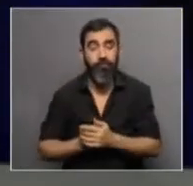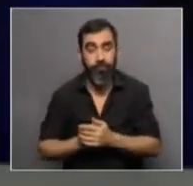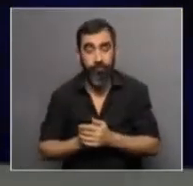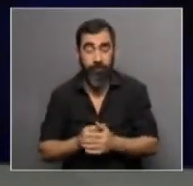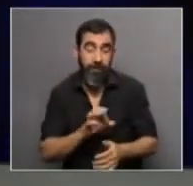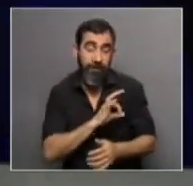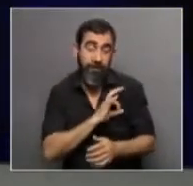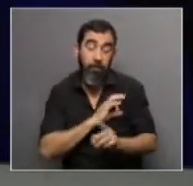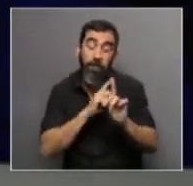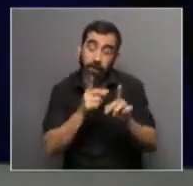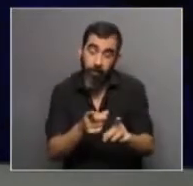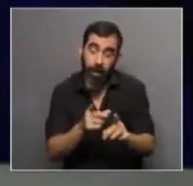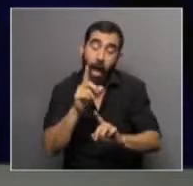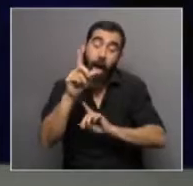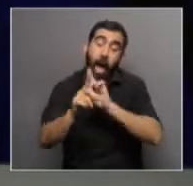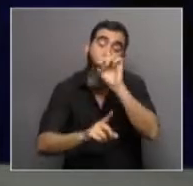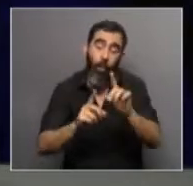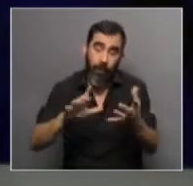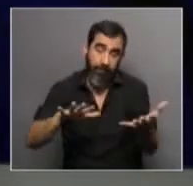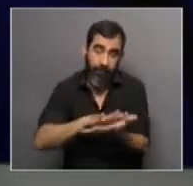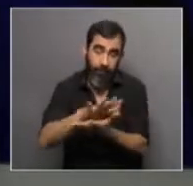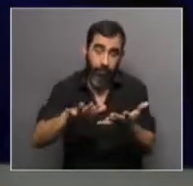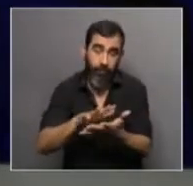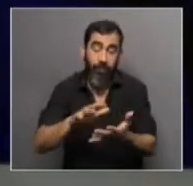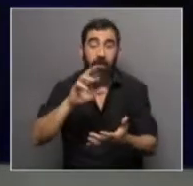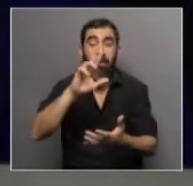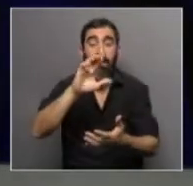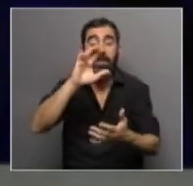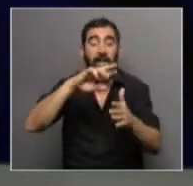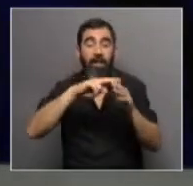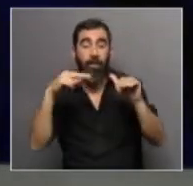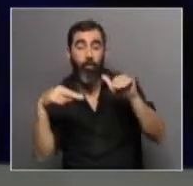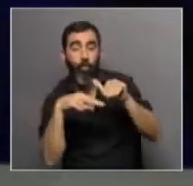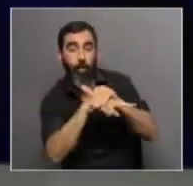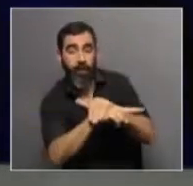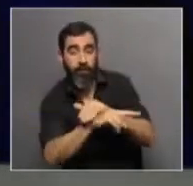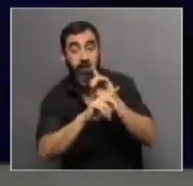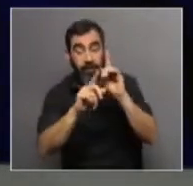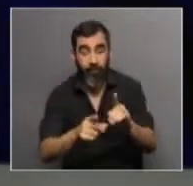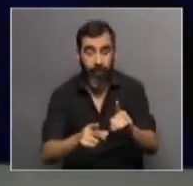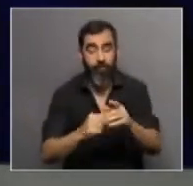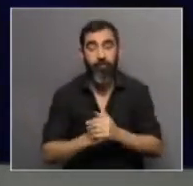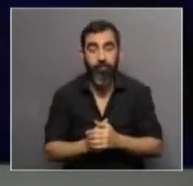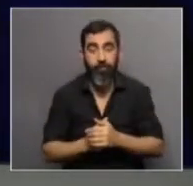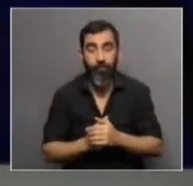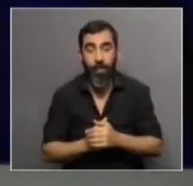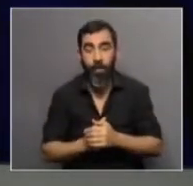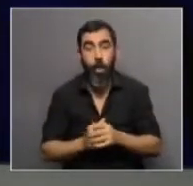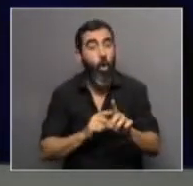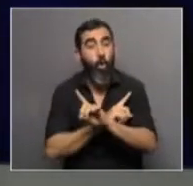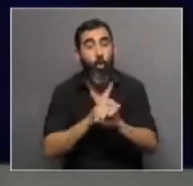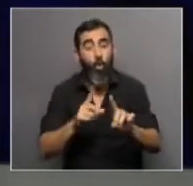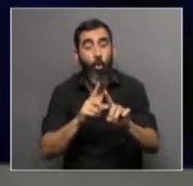se utiliza en determinadas situaciones es la resonancia magnética, que no es un examen